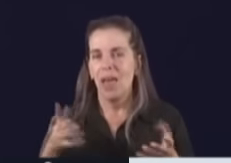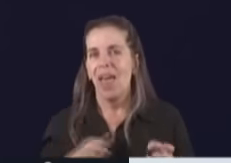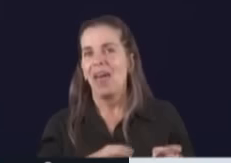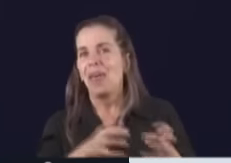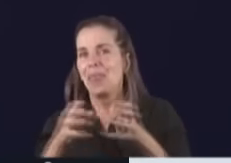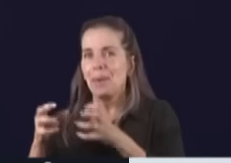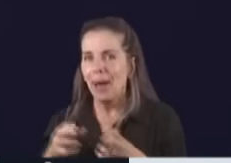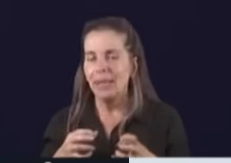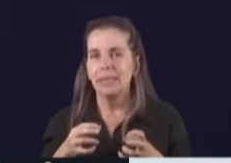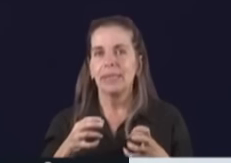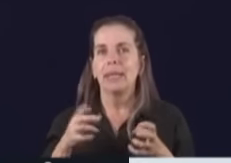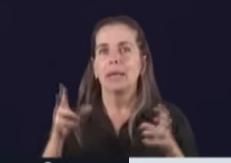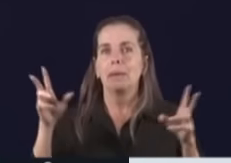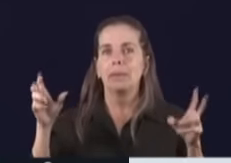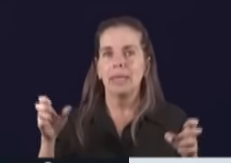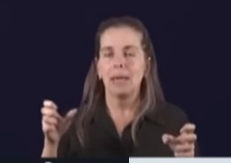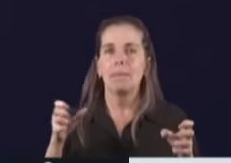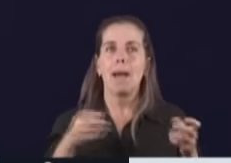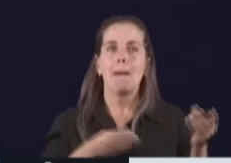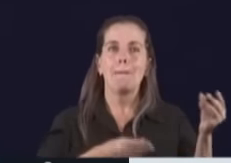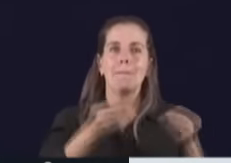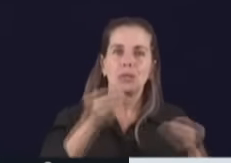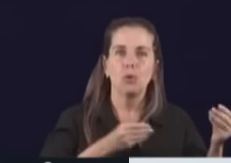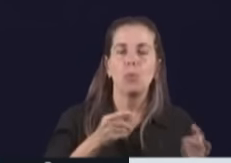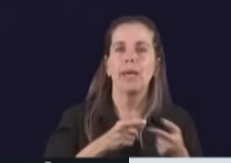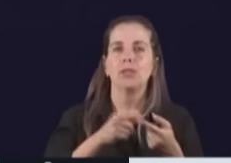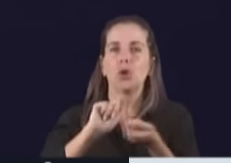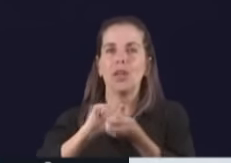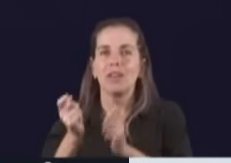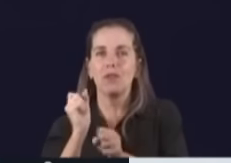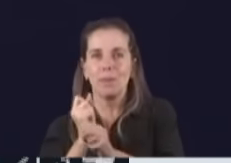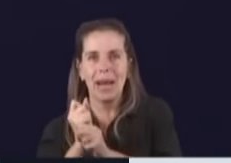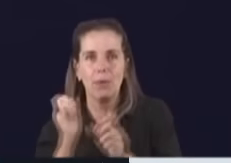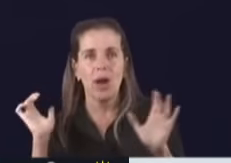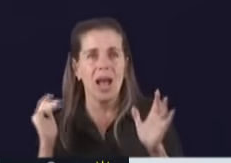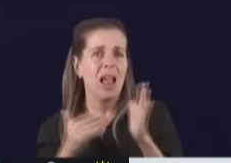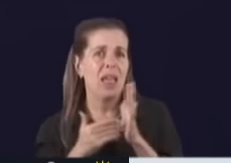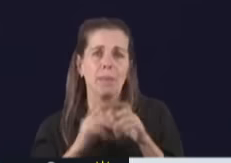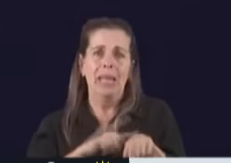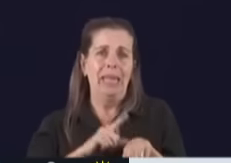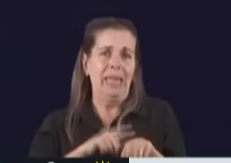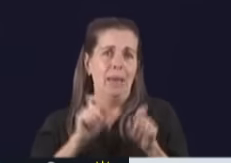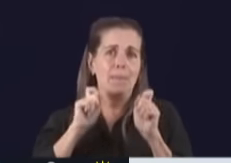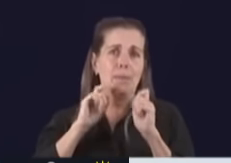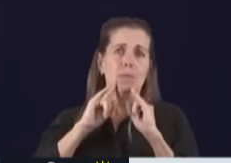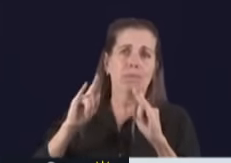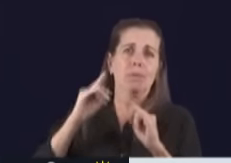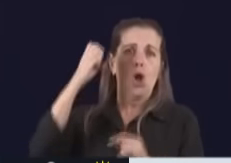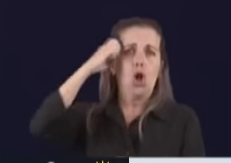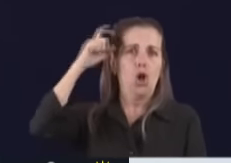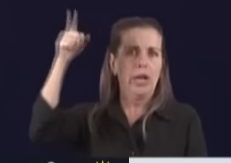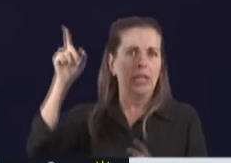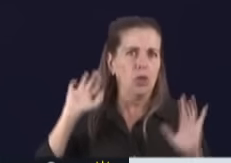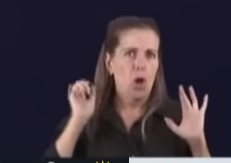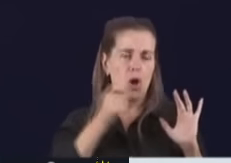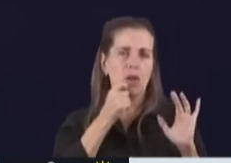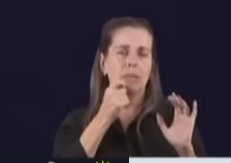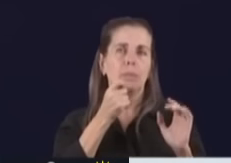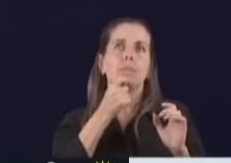tanto de presupuesto como de modernización laboral. Bueno, veremos ahí qué decisión se toma, si se extiende. Vamos al supuesto